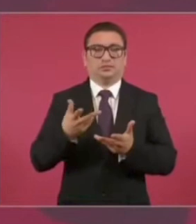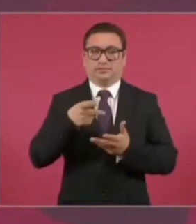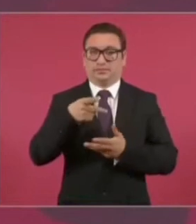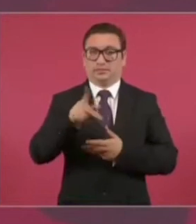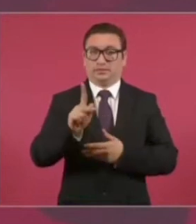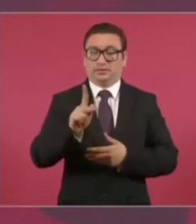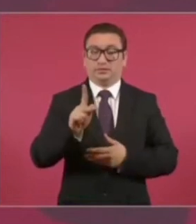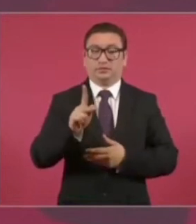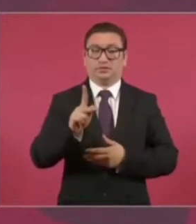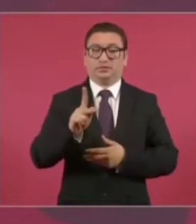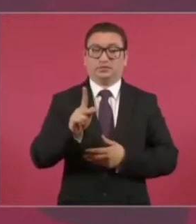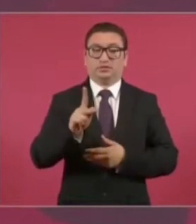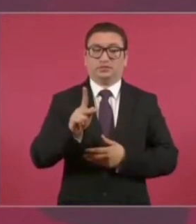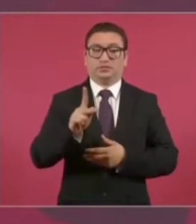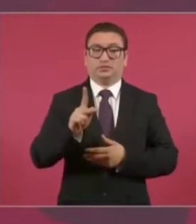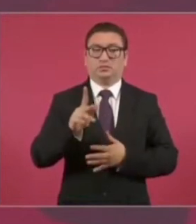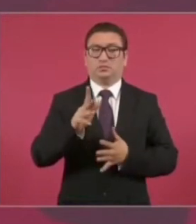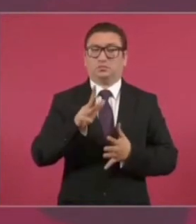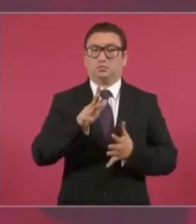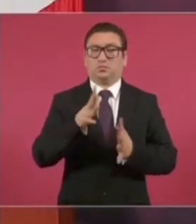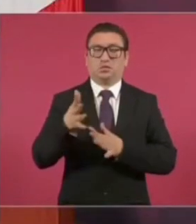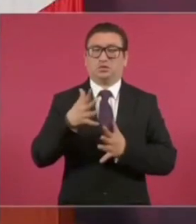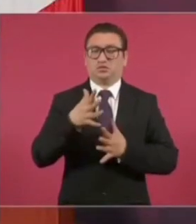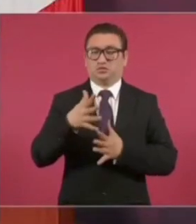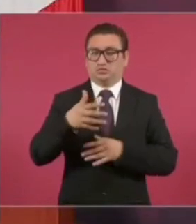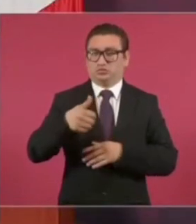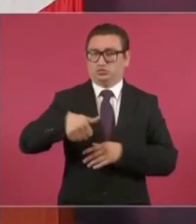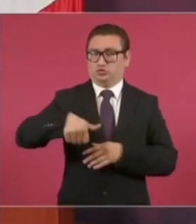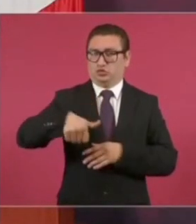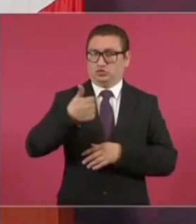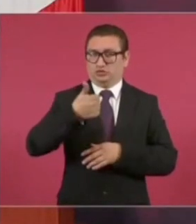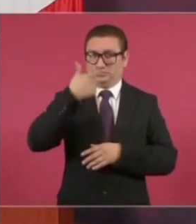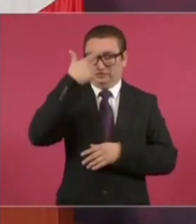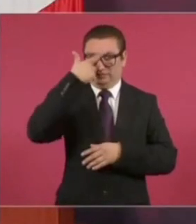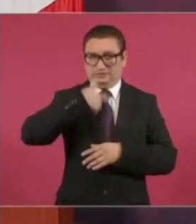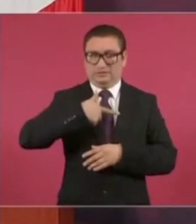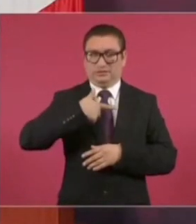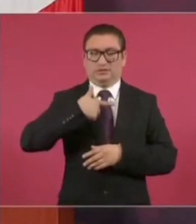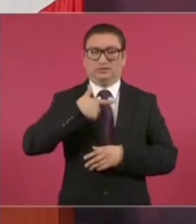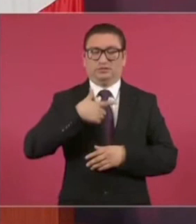Pero a las 11 de la noche,